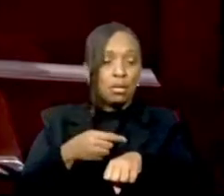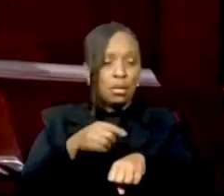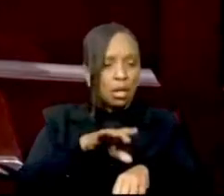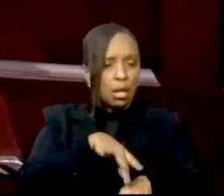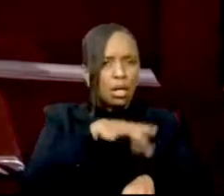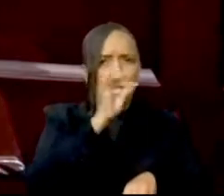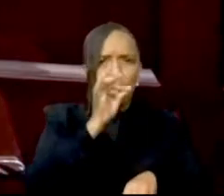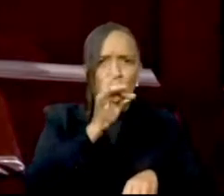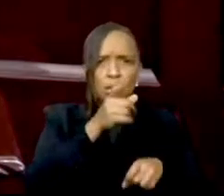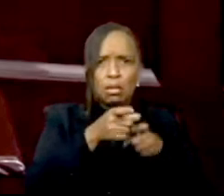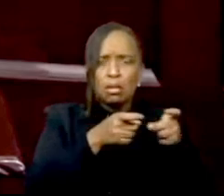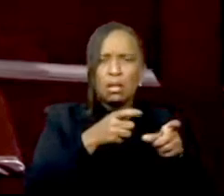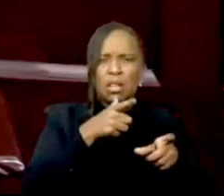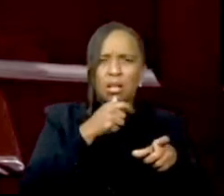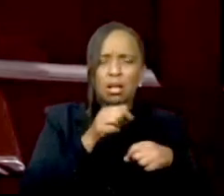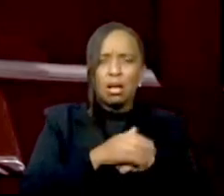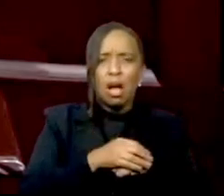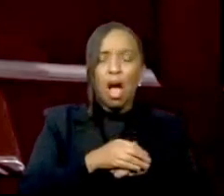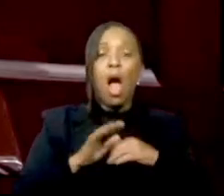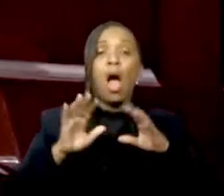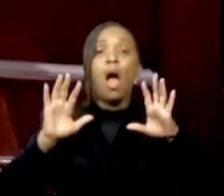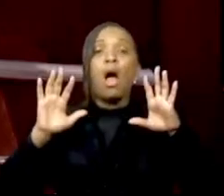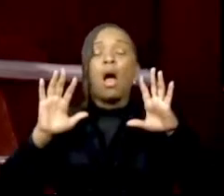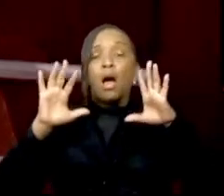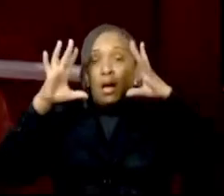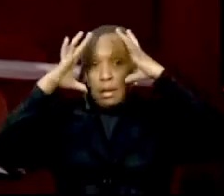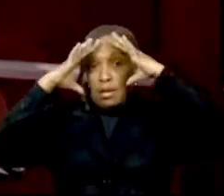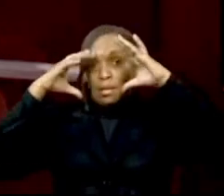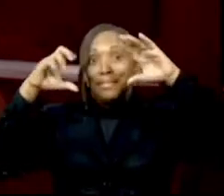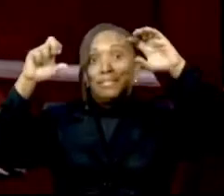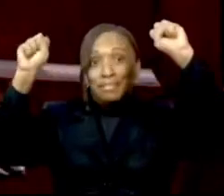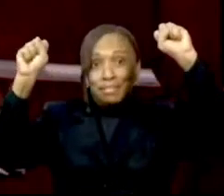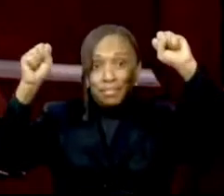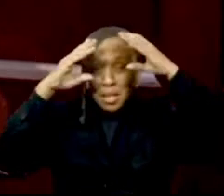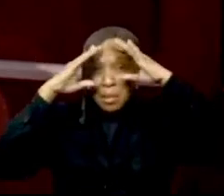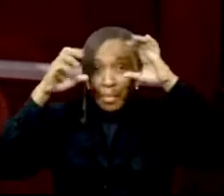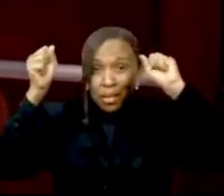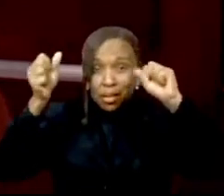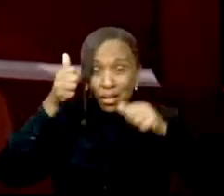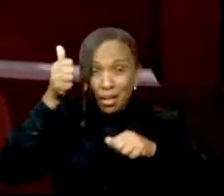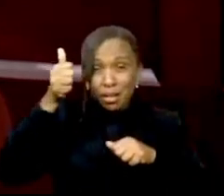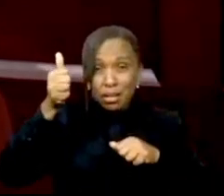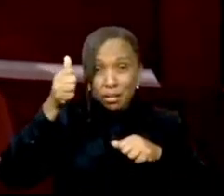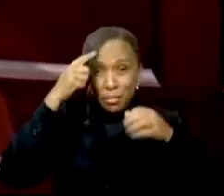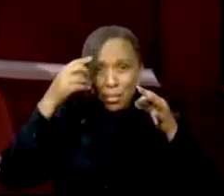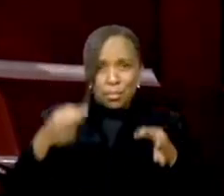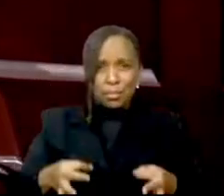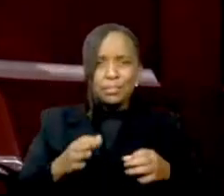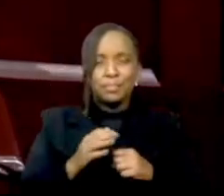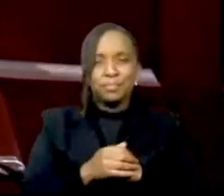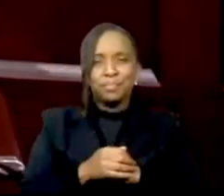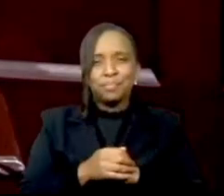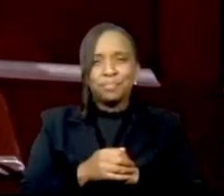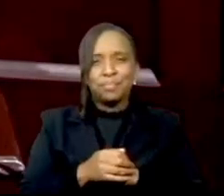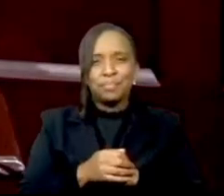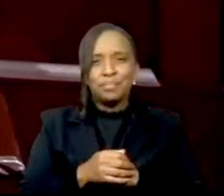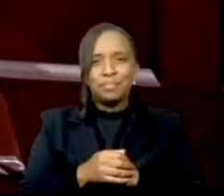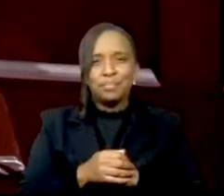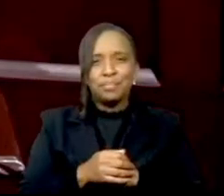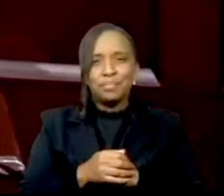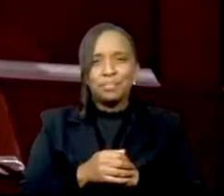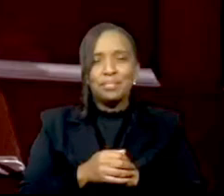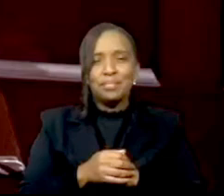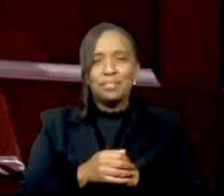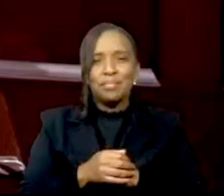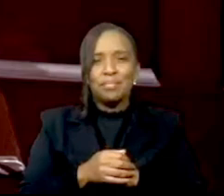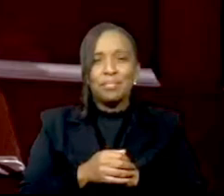partido va a venir aquí a establecer subterfugios. ¿Para qué? Para llevar un alcalde a ser electo y luego que